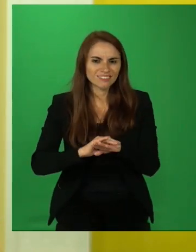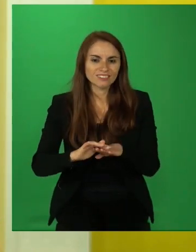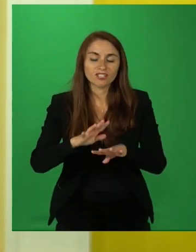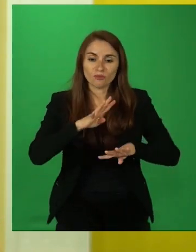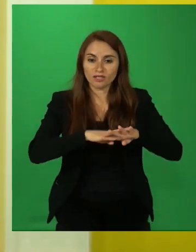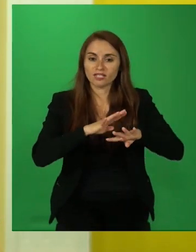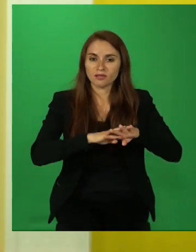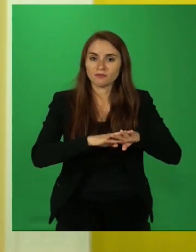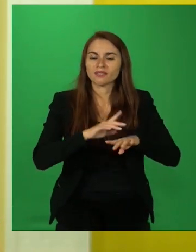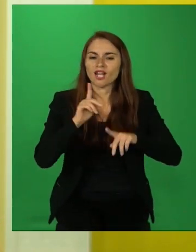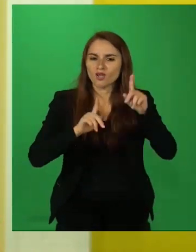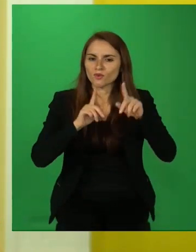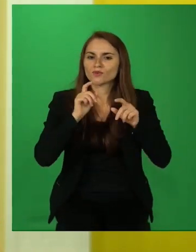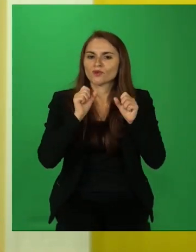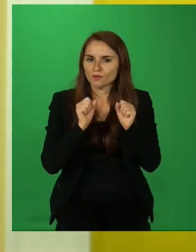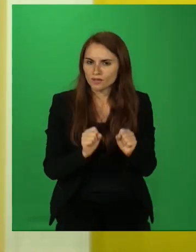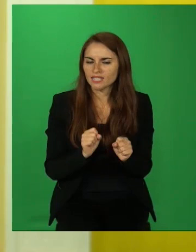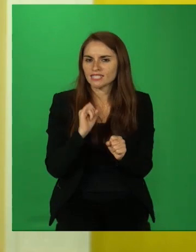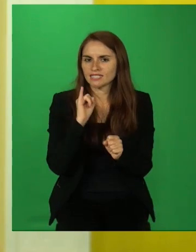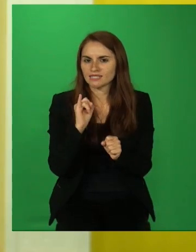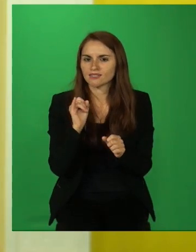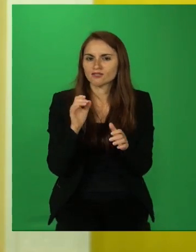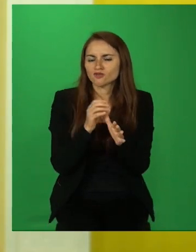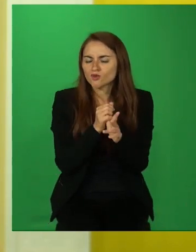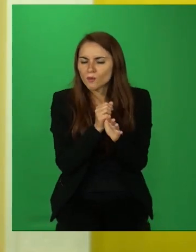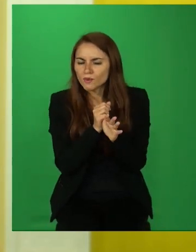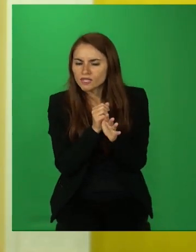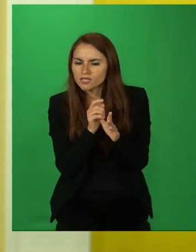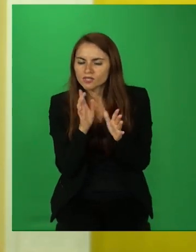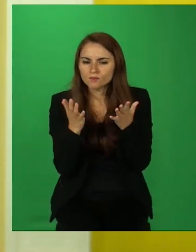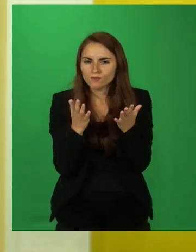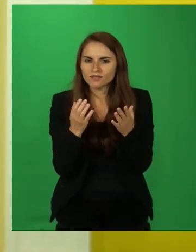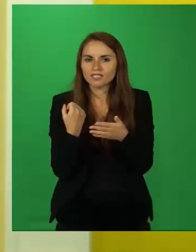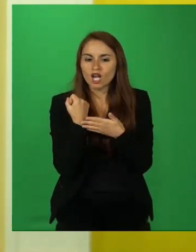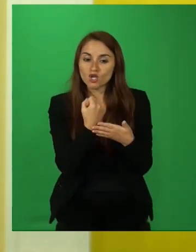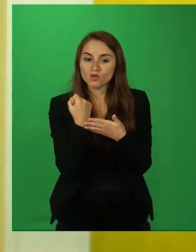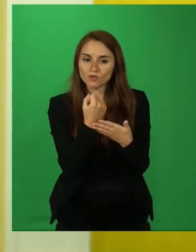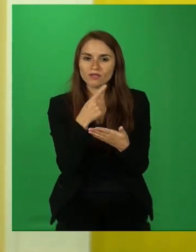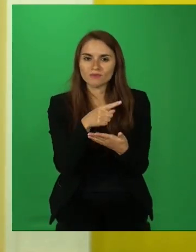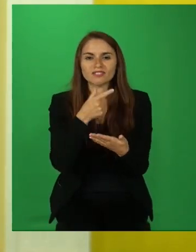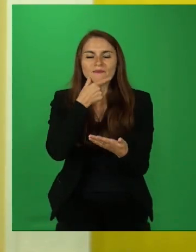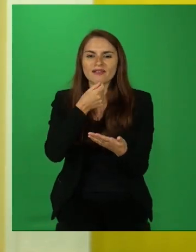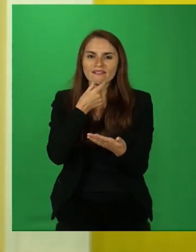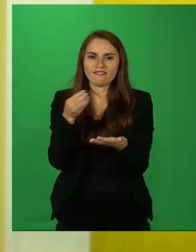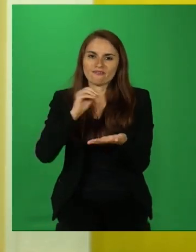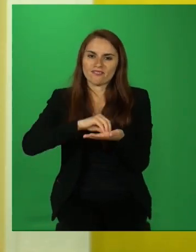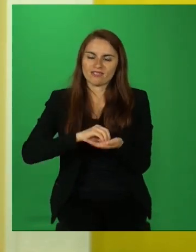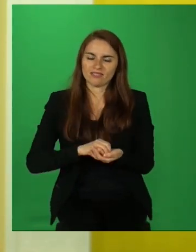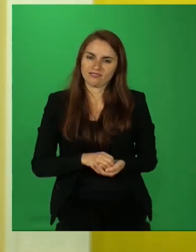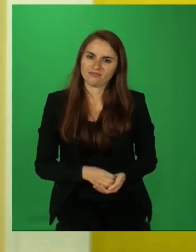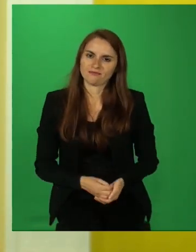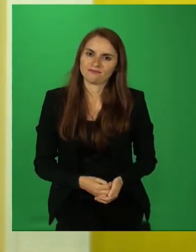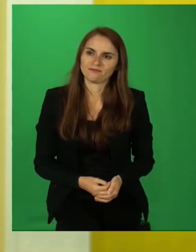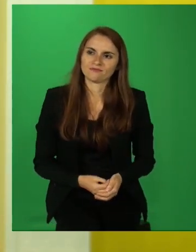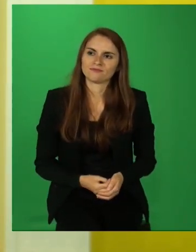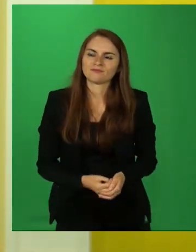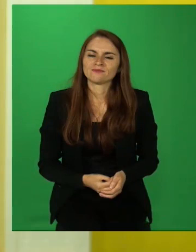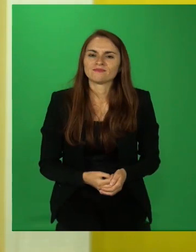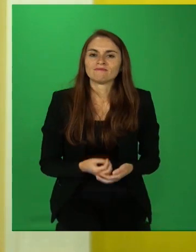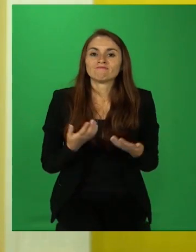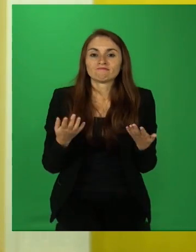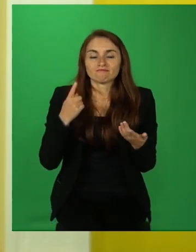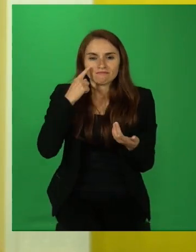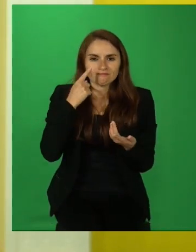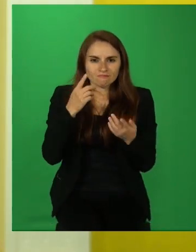matemática hay cosas y pillerías que le podemos entregar a nuestros alumnos para que se haga mucho más fácil así